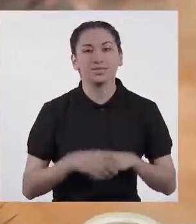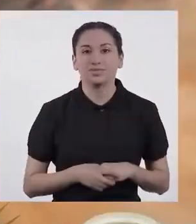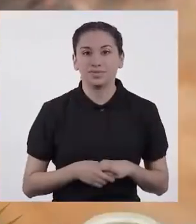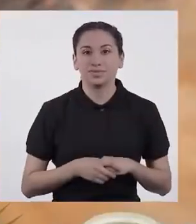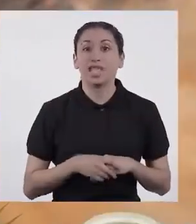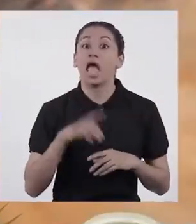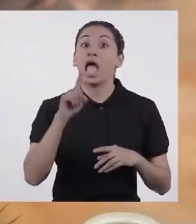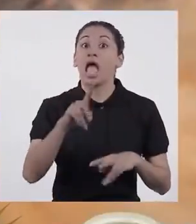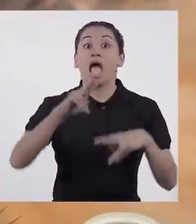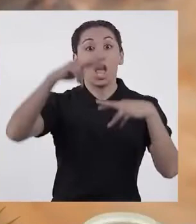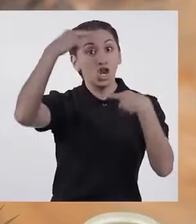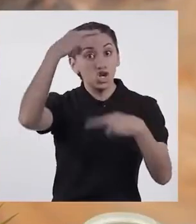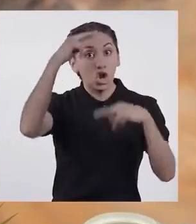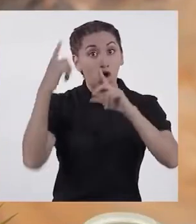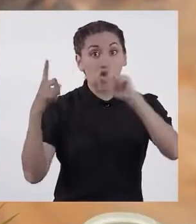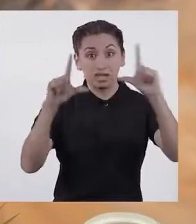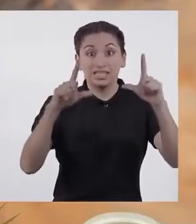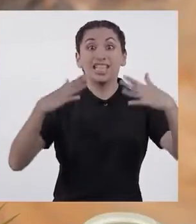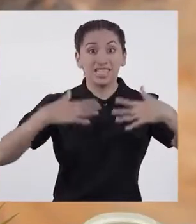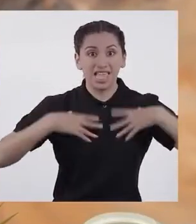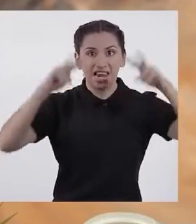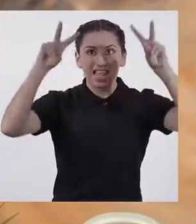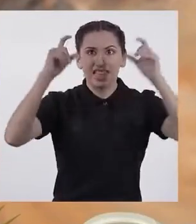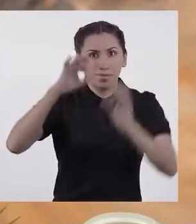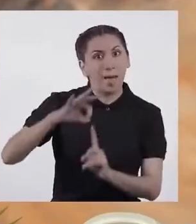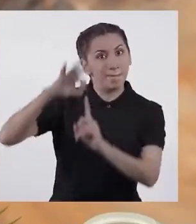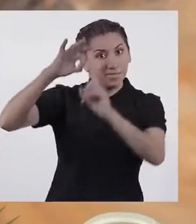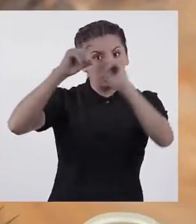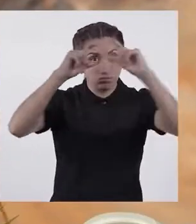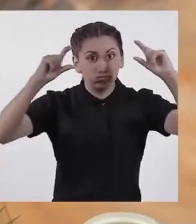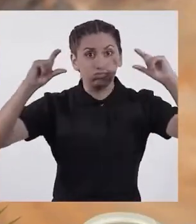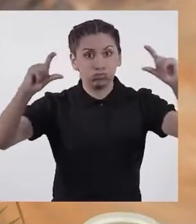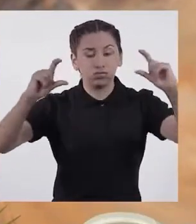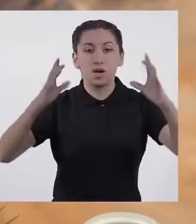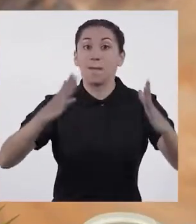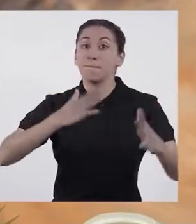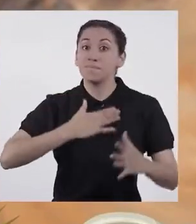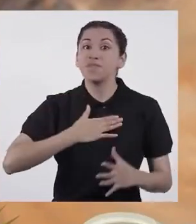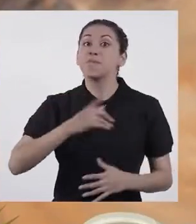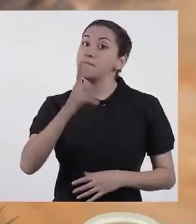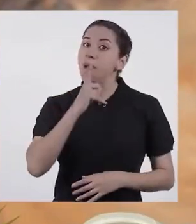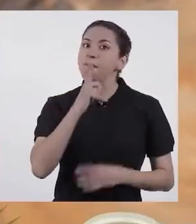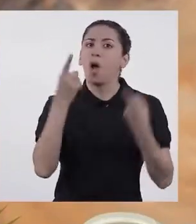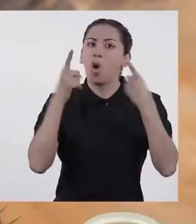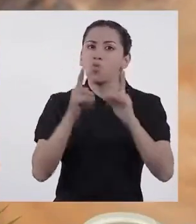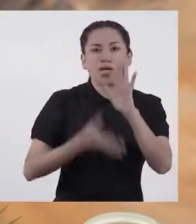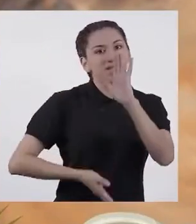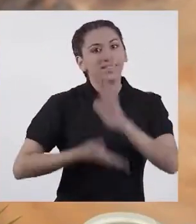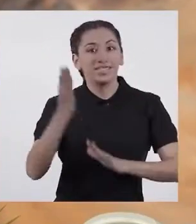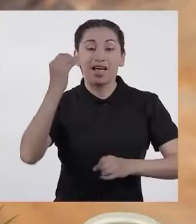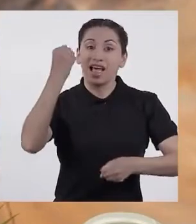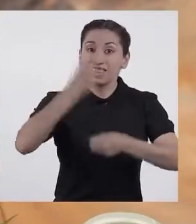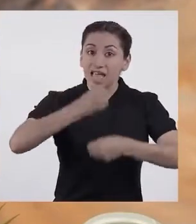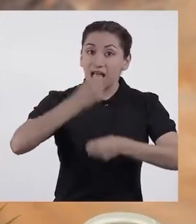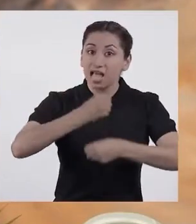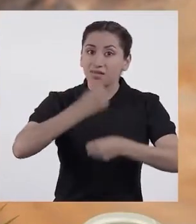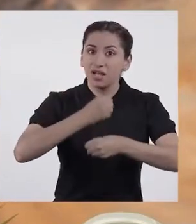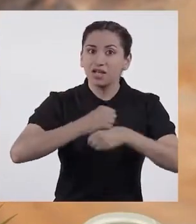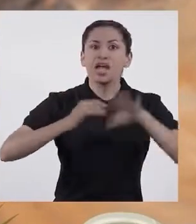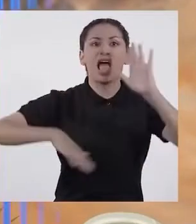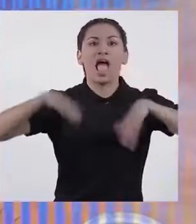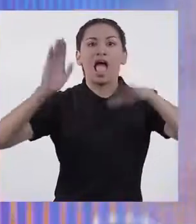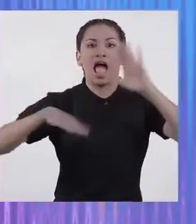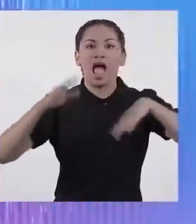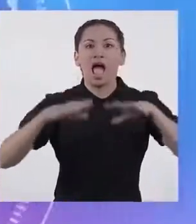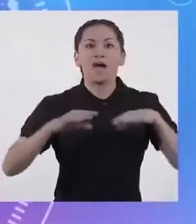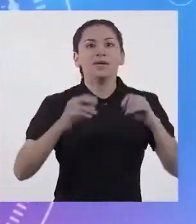comillas. Y las noticias tienen titulares, ¿no? Mi papá, cuando sale a trabajar, a veces se para